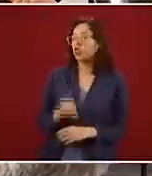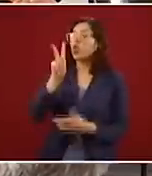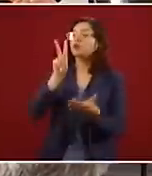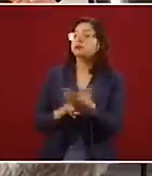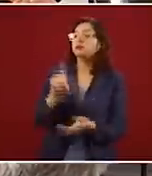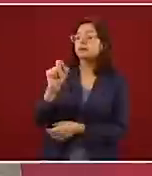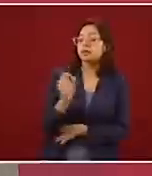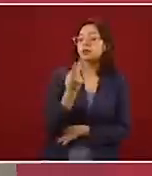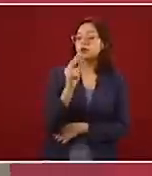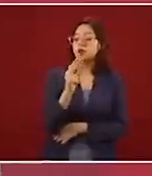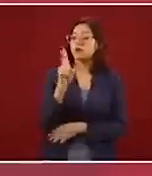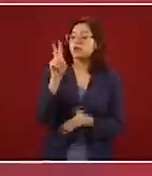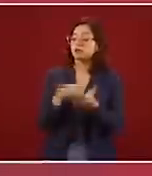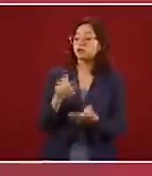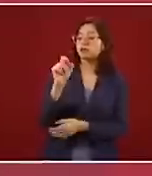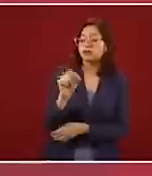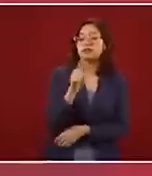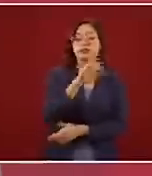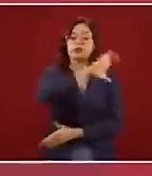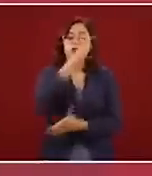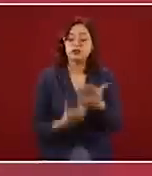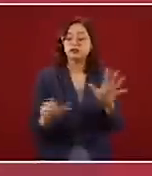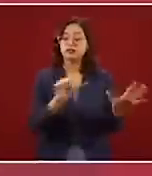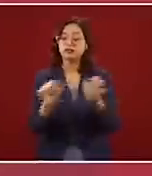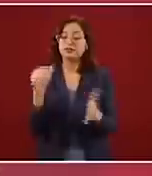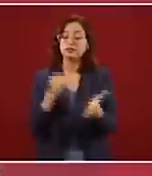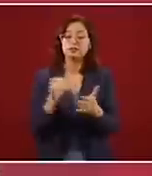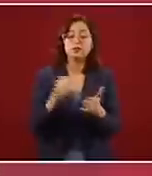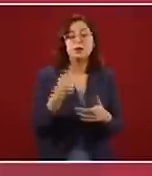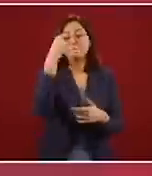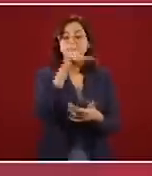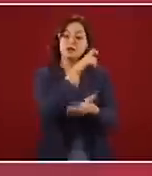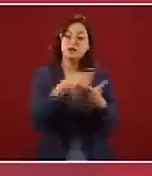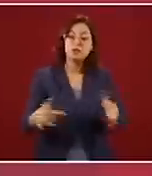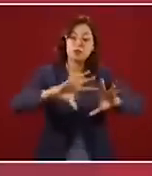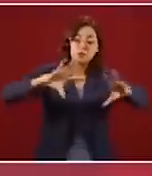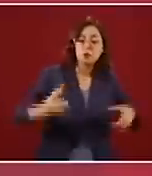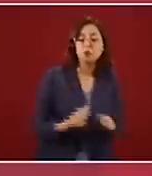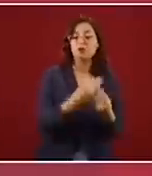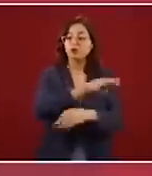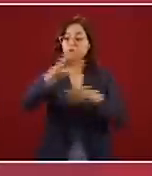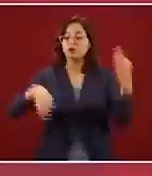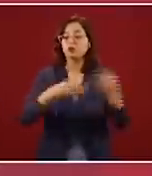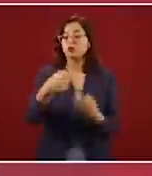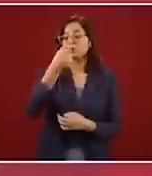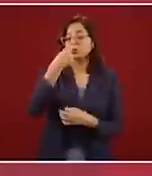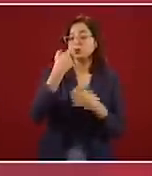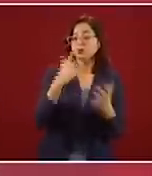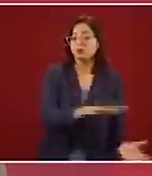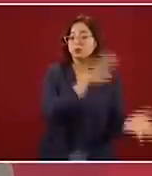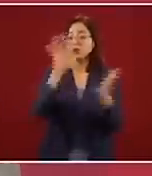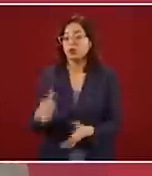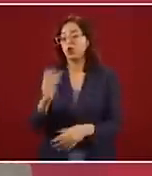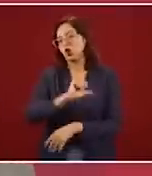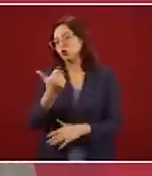manera en paquete, técnicamente le llaman servicio integral, prácticamente todos los medicamentos y algunos